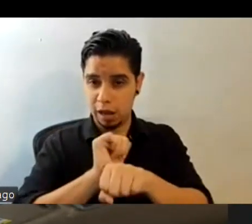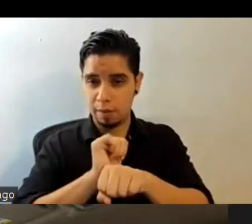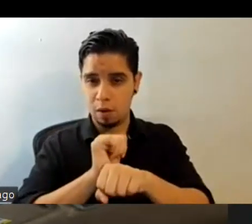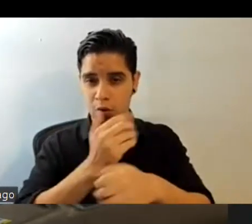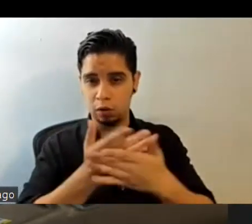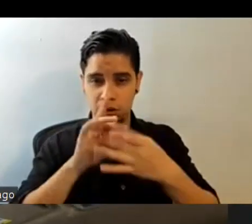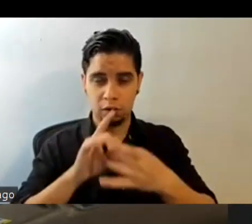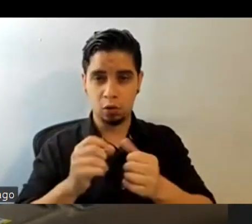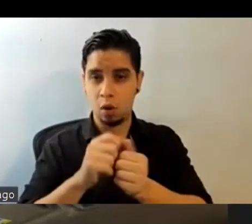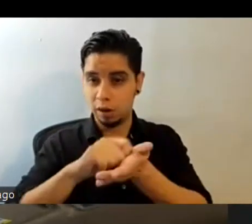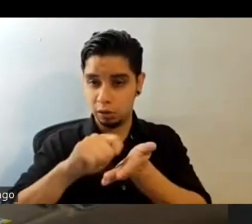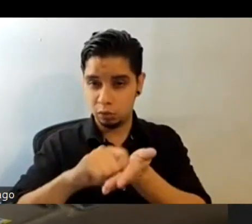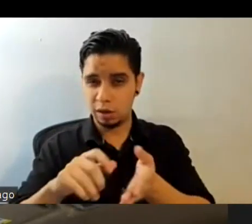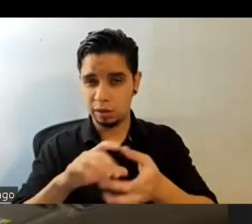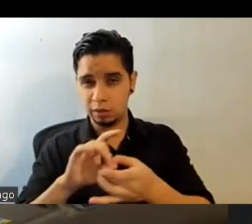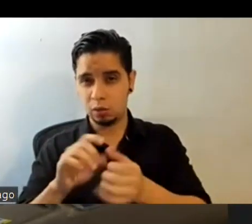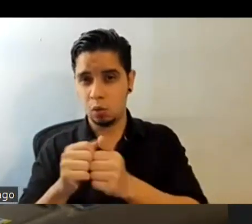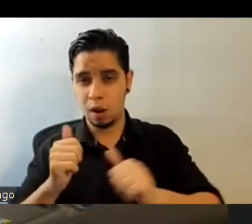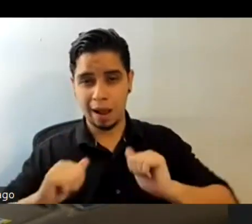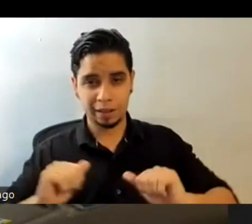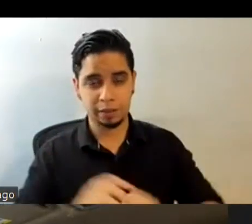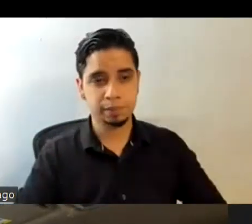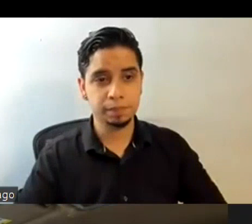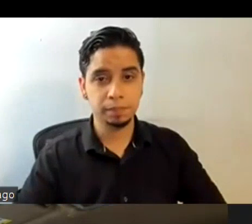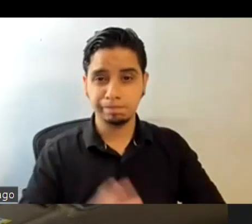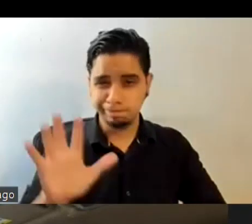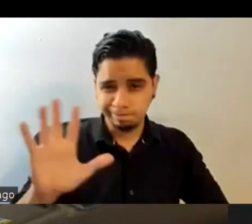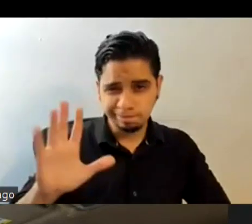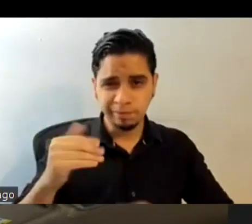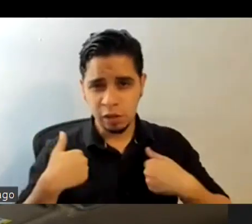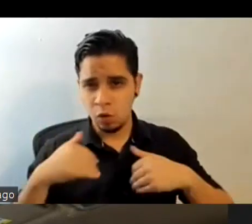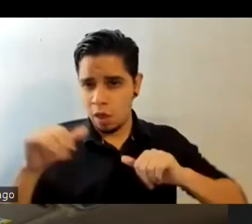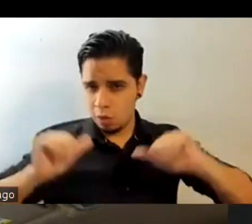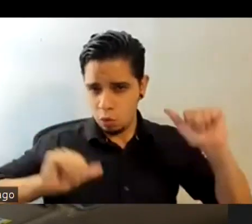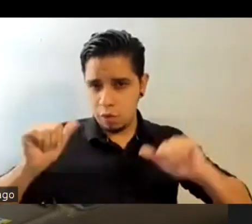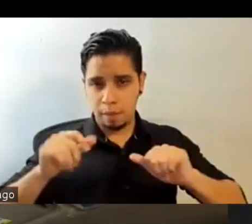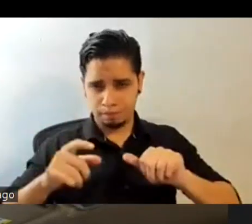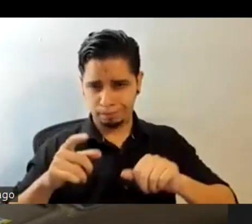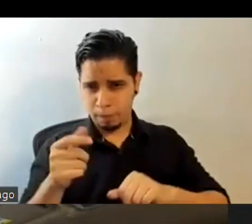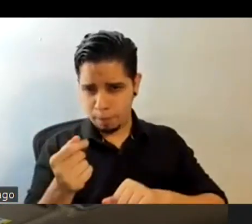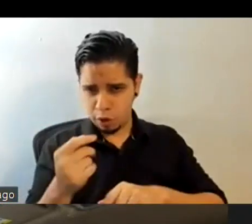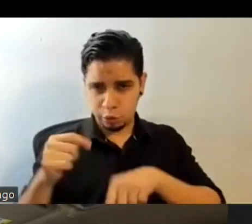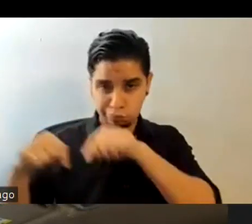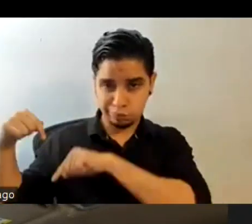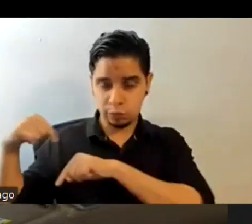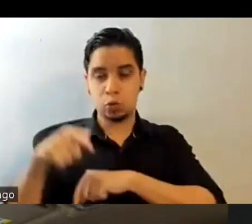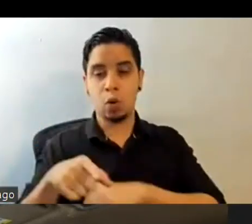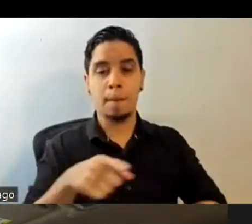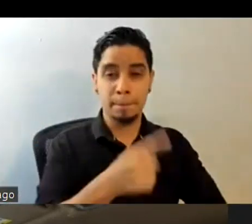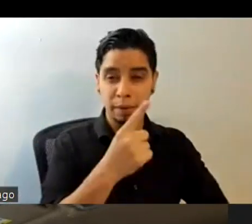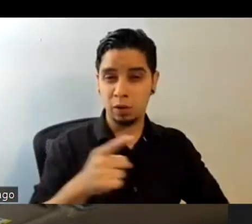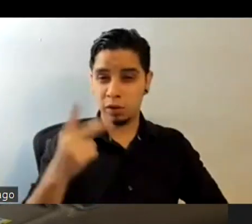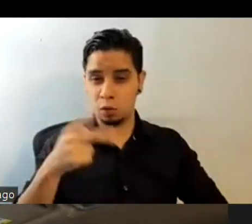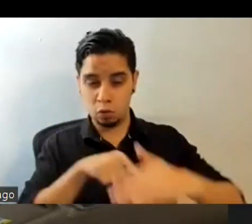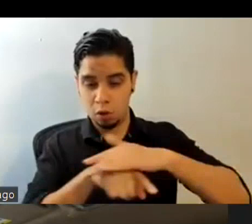el escritura y el arte. Yo tengo una duda, vamos a ir un poquito atrás otra vez. O sea, tú en primer y segundo grado como que no dabas pie